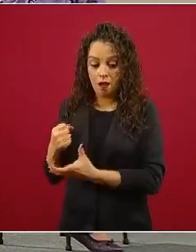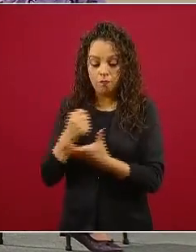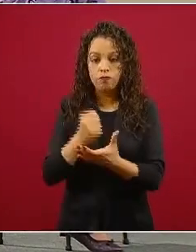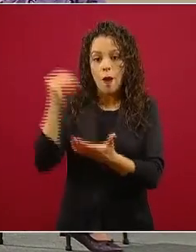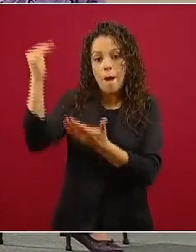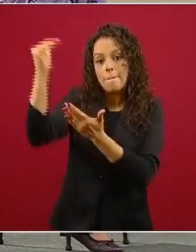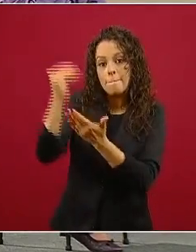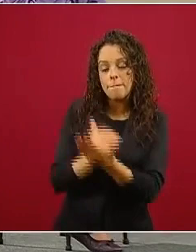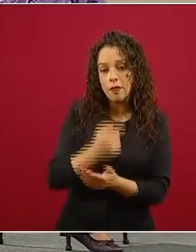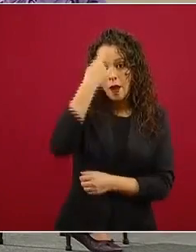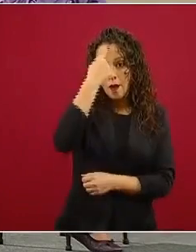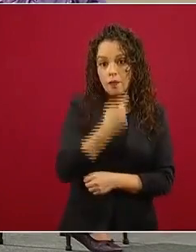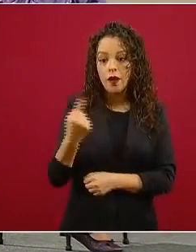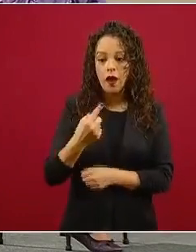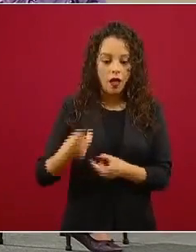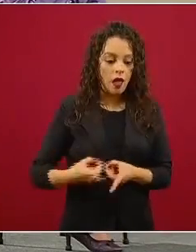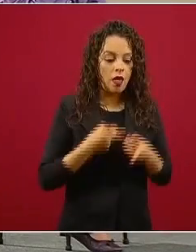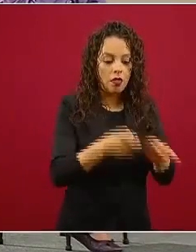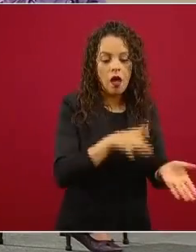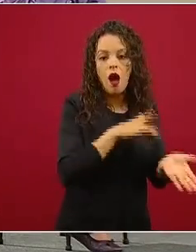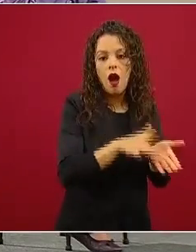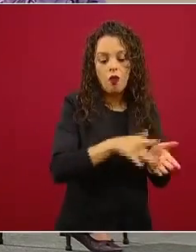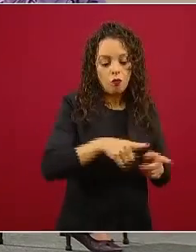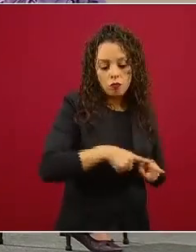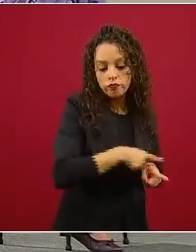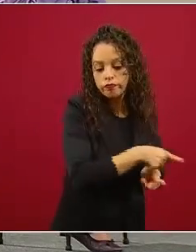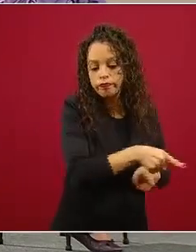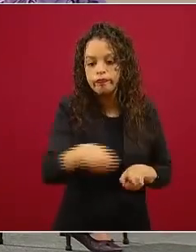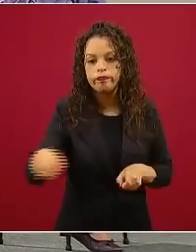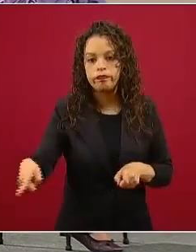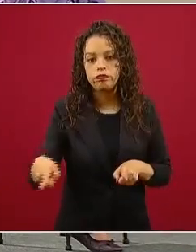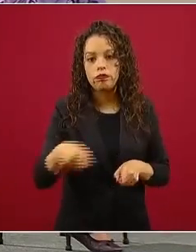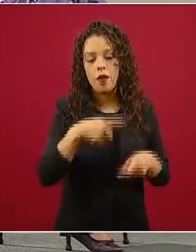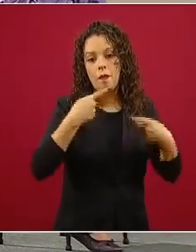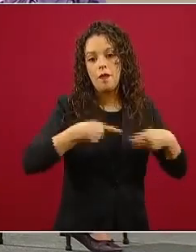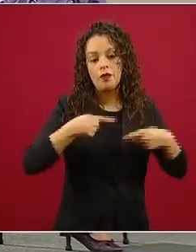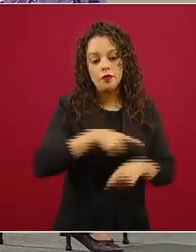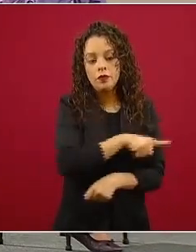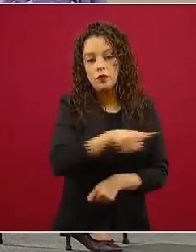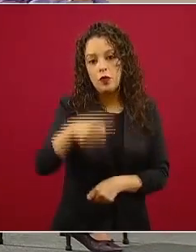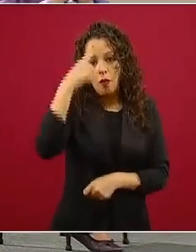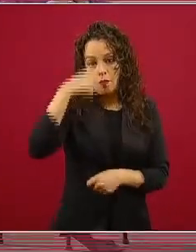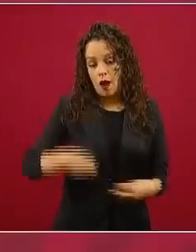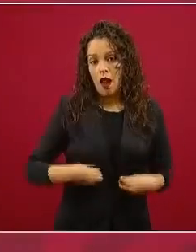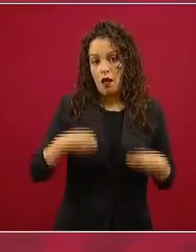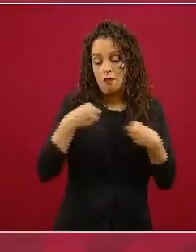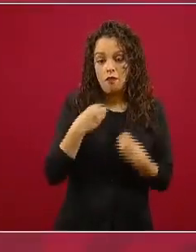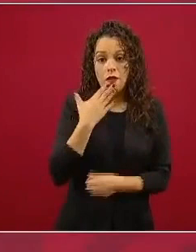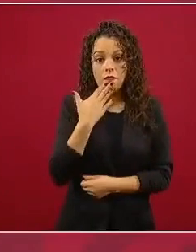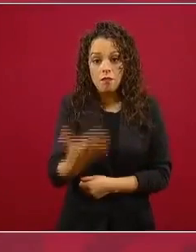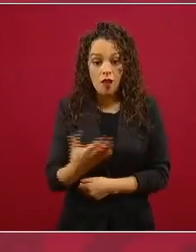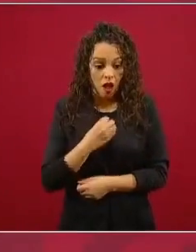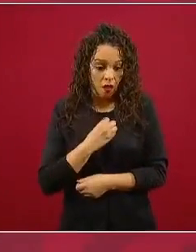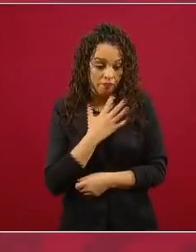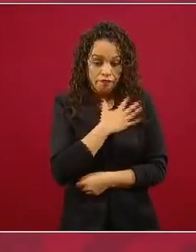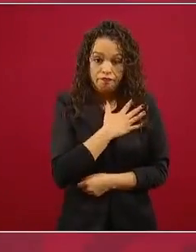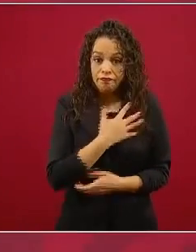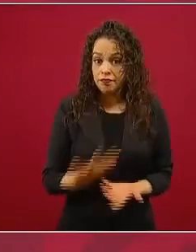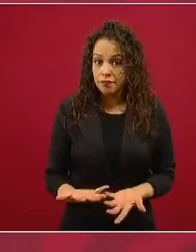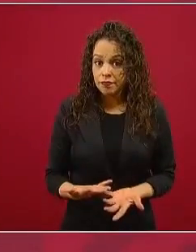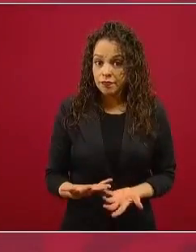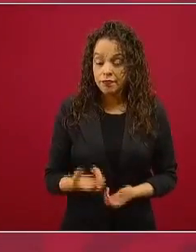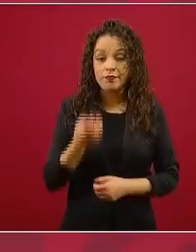que podemos destinar de manera directa al bienestar de la gente. Entonces, lo que